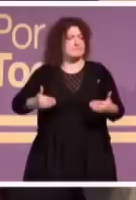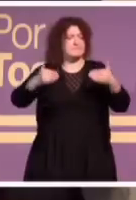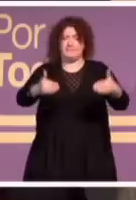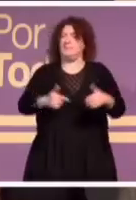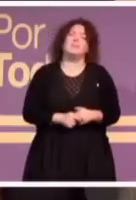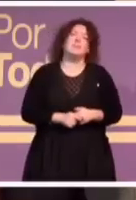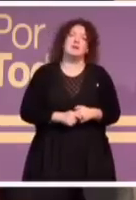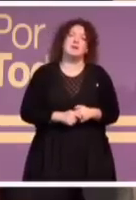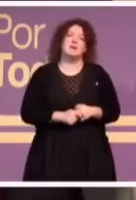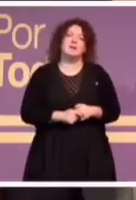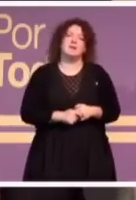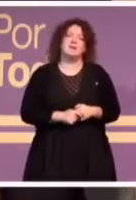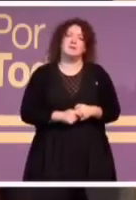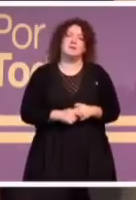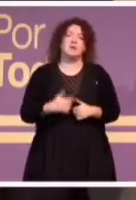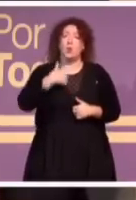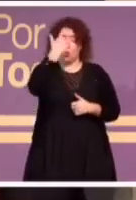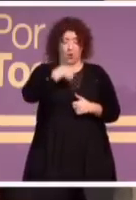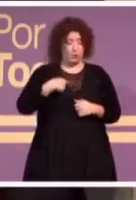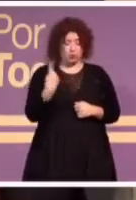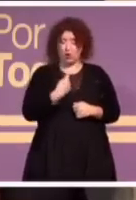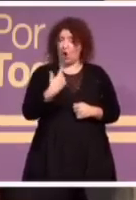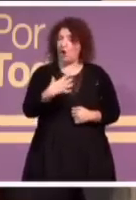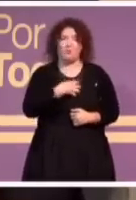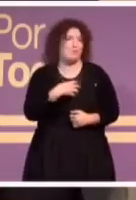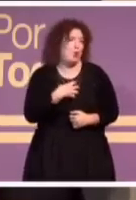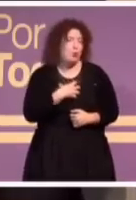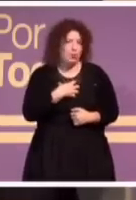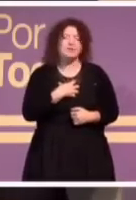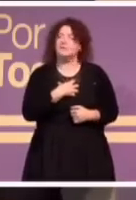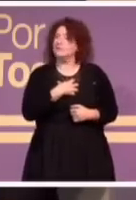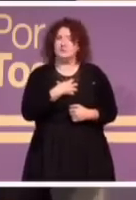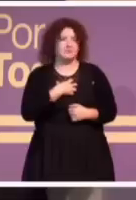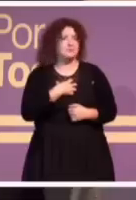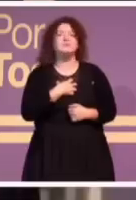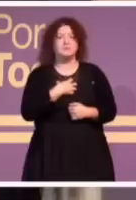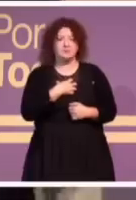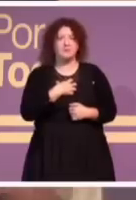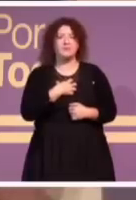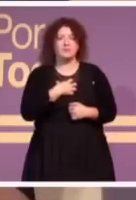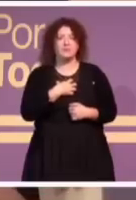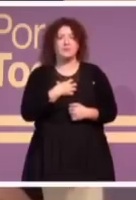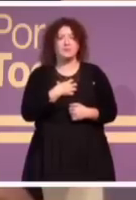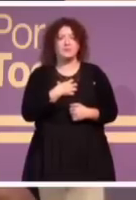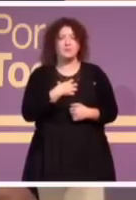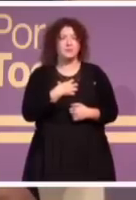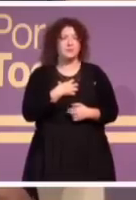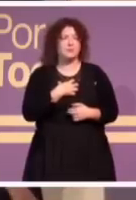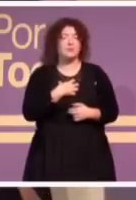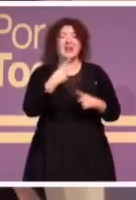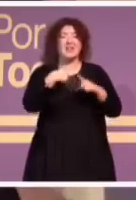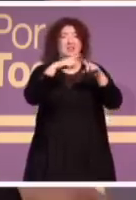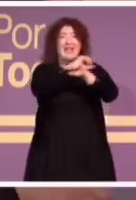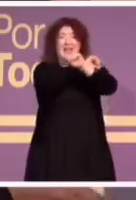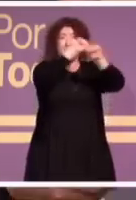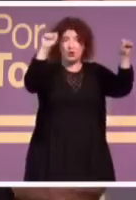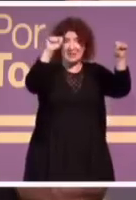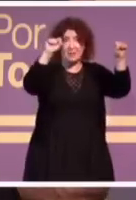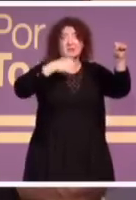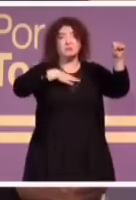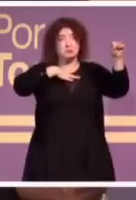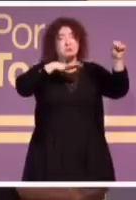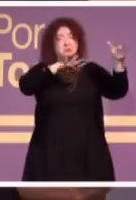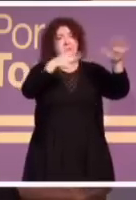cuerpo puede solo. La única condición para convertir lo imposible en